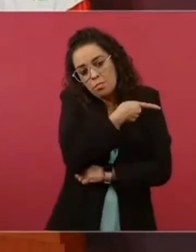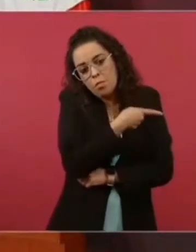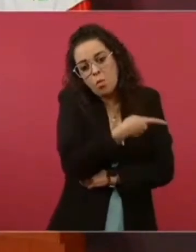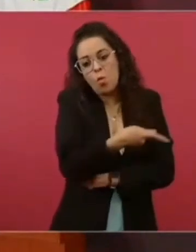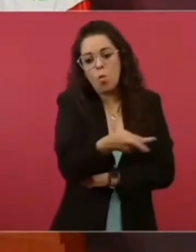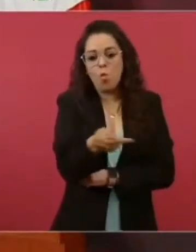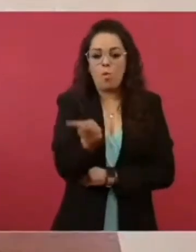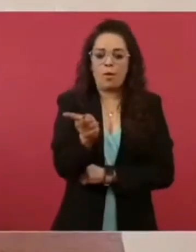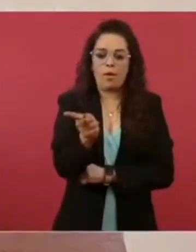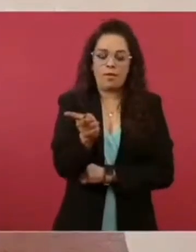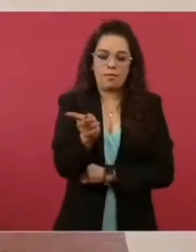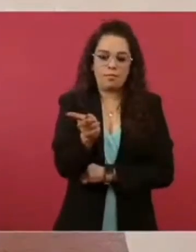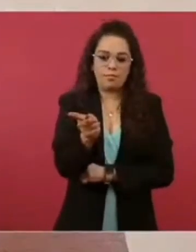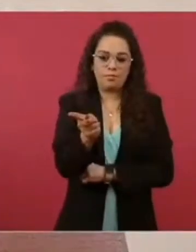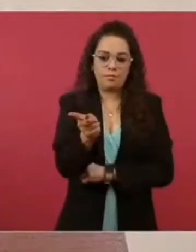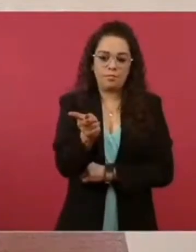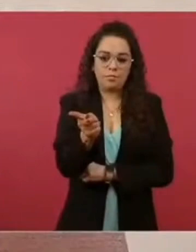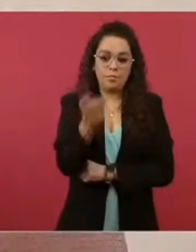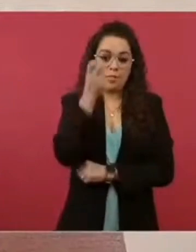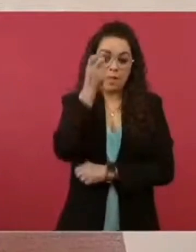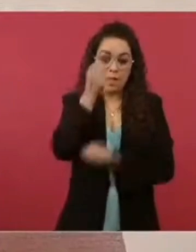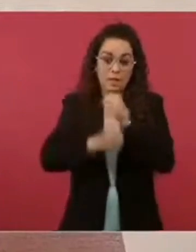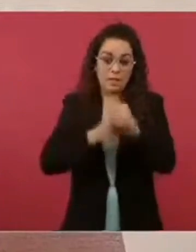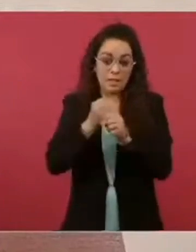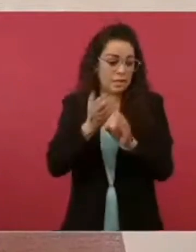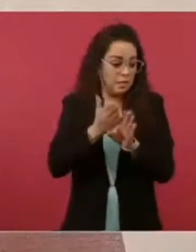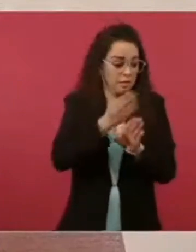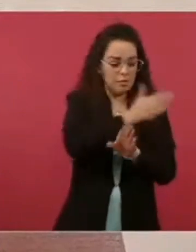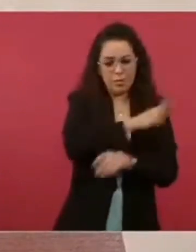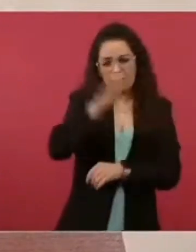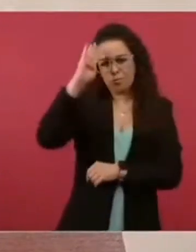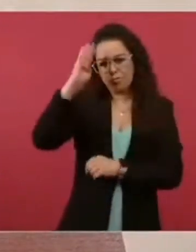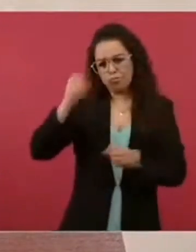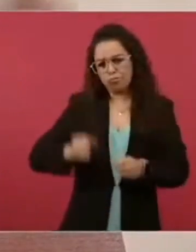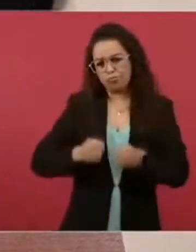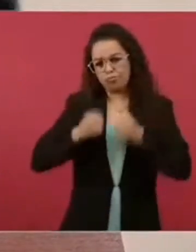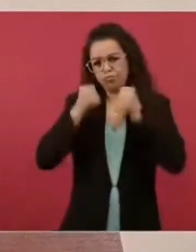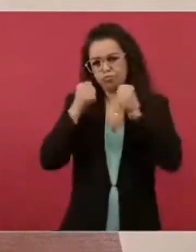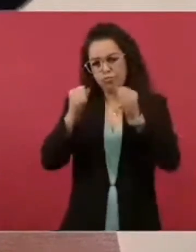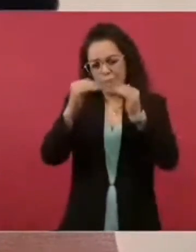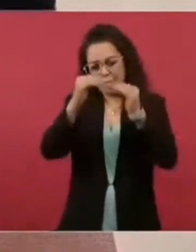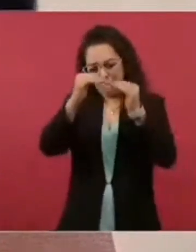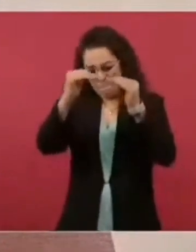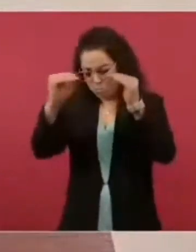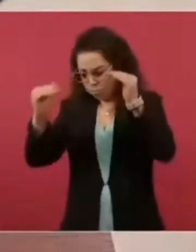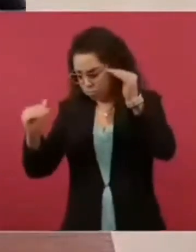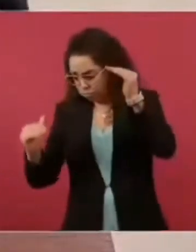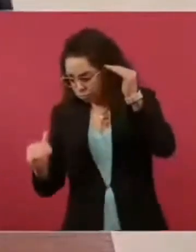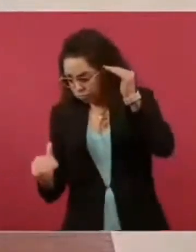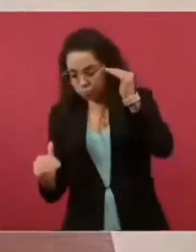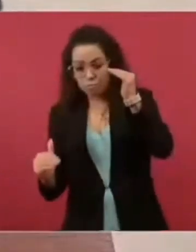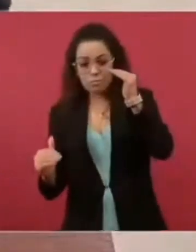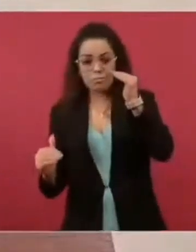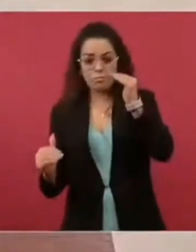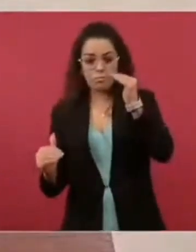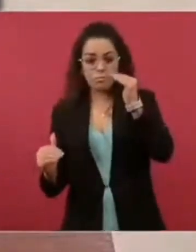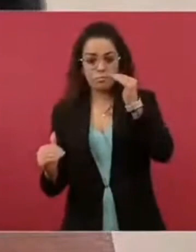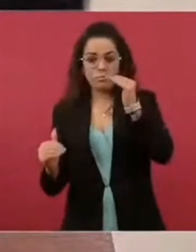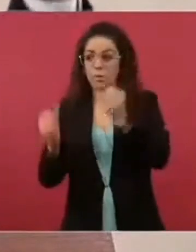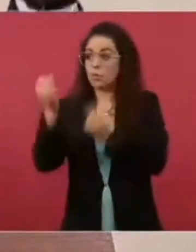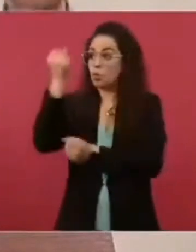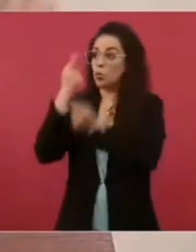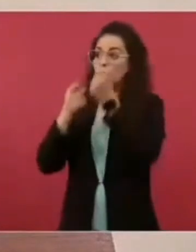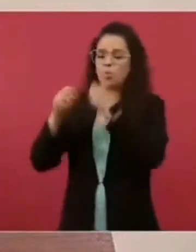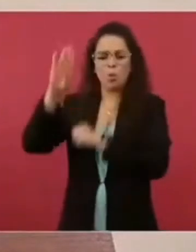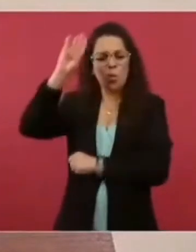Todo el periodo neoliberal fue el periodo de la desigualdad. Unos cuantos se enriquecieron como